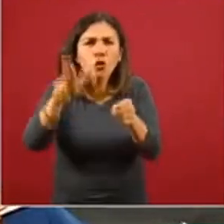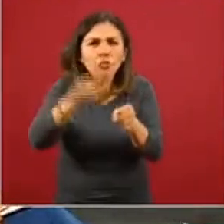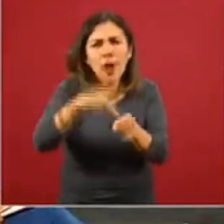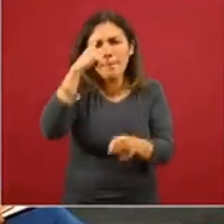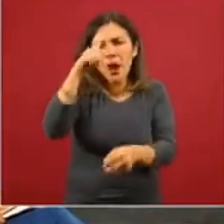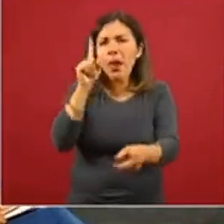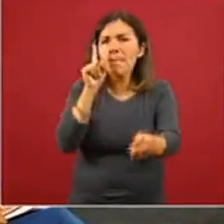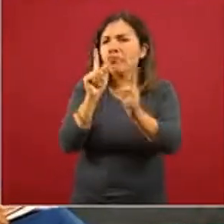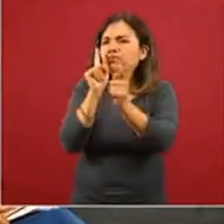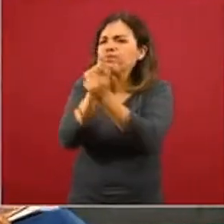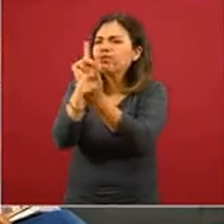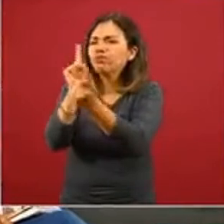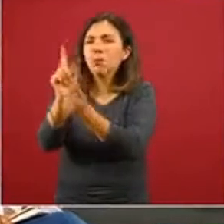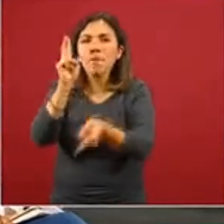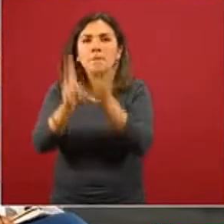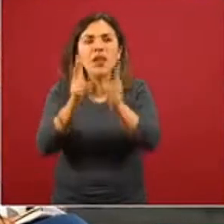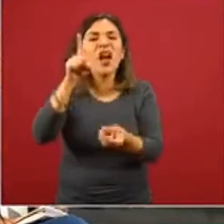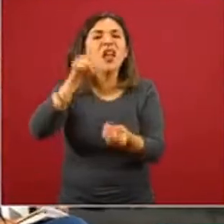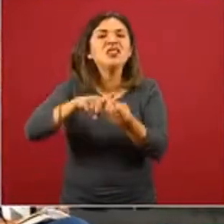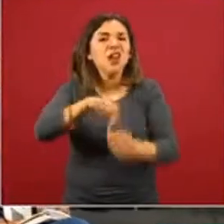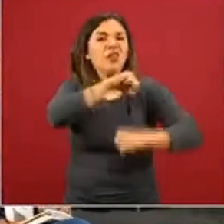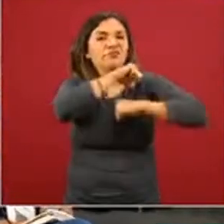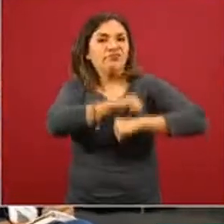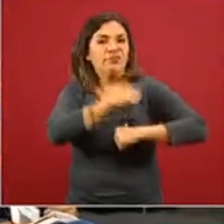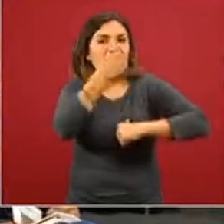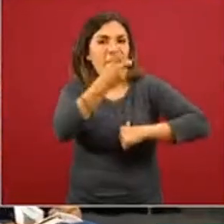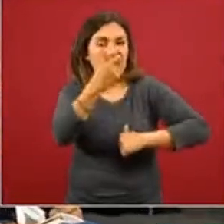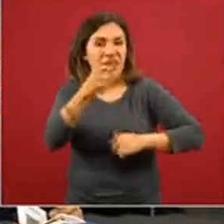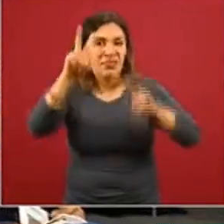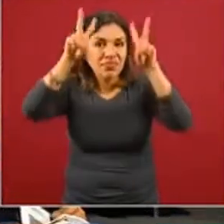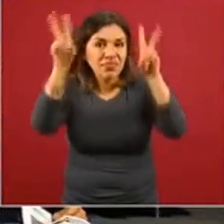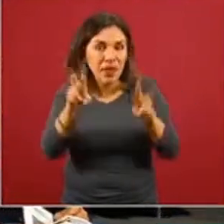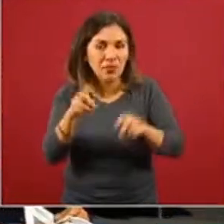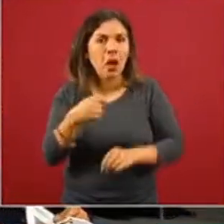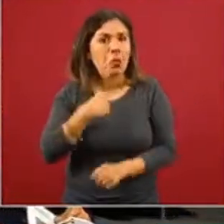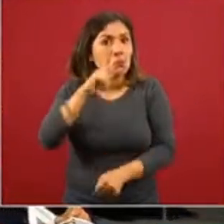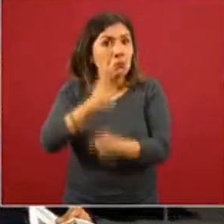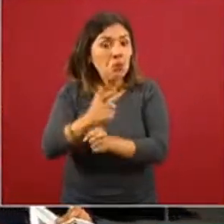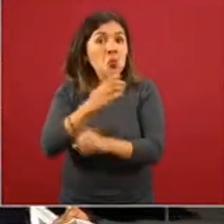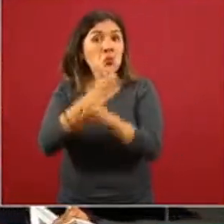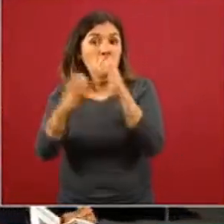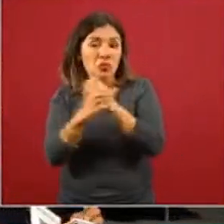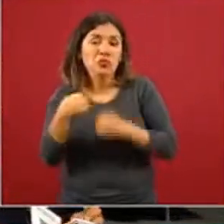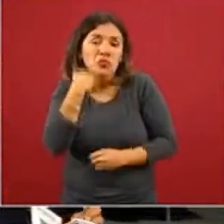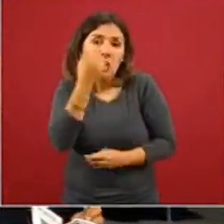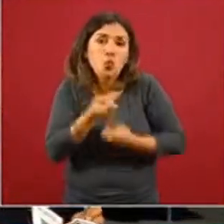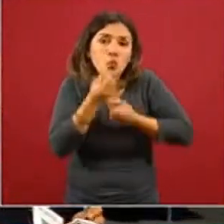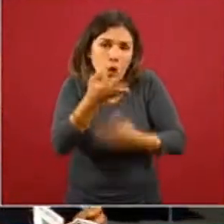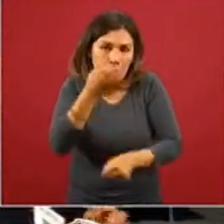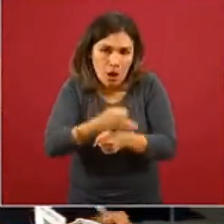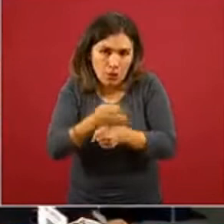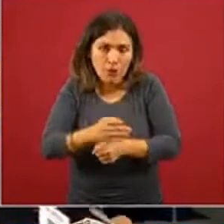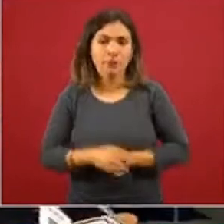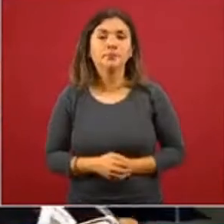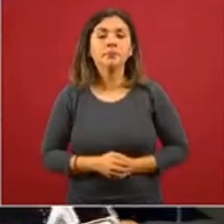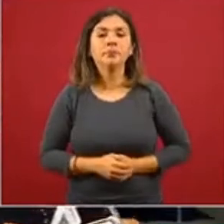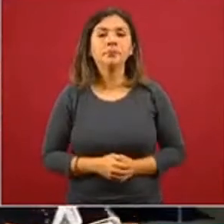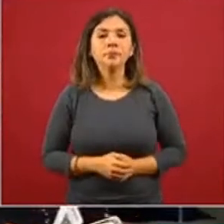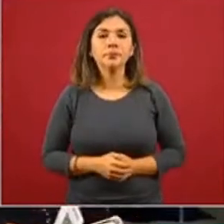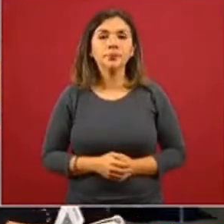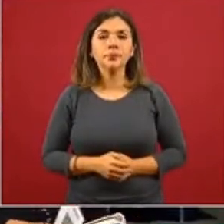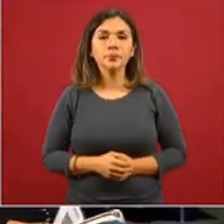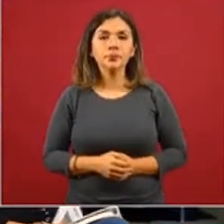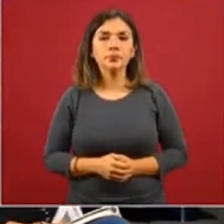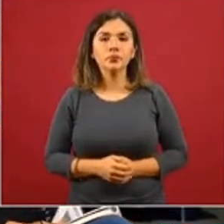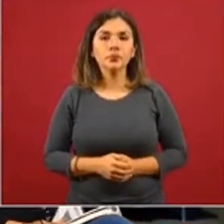para platicar con quienes están al frente de esta situación y encontré varias cosas que me gustaría compartirle. Me voy rápido para que nos dé tiempo.